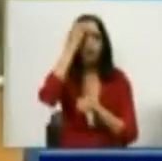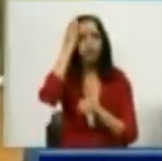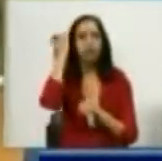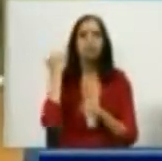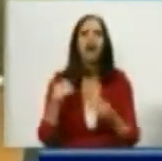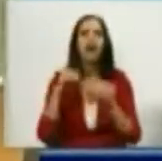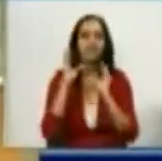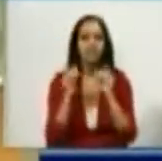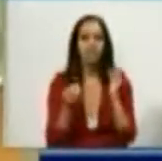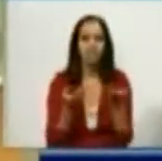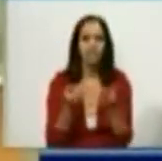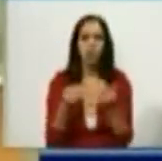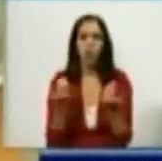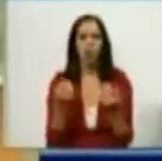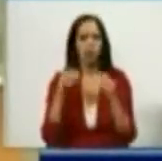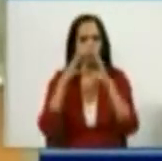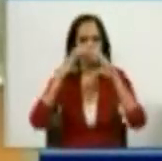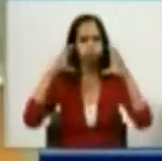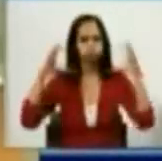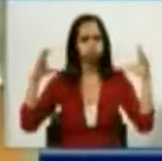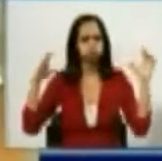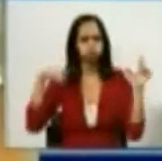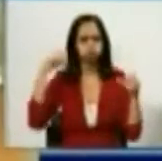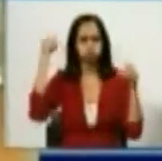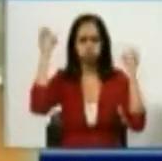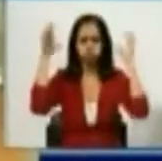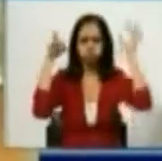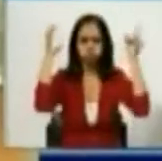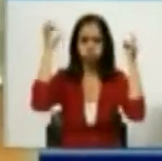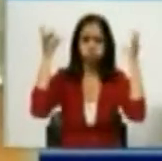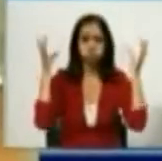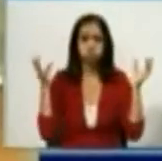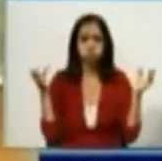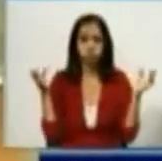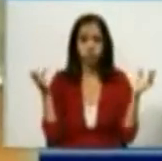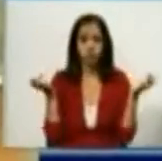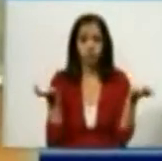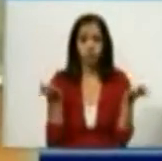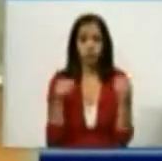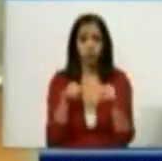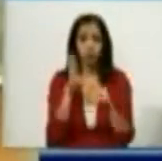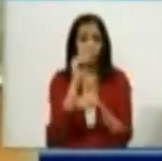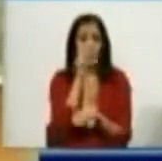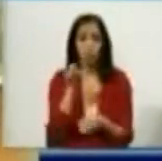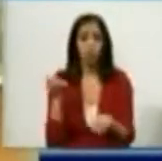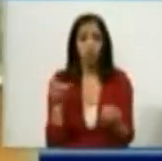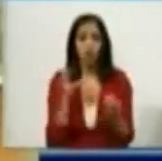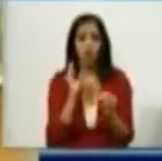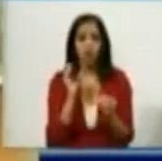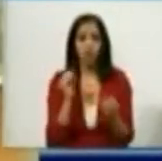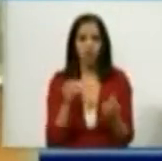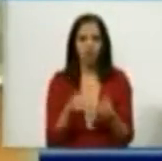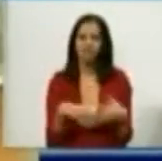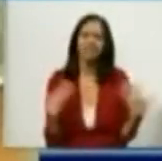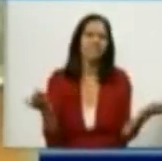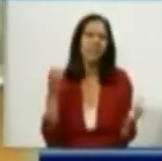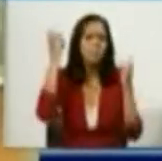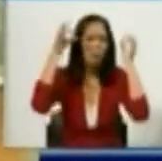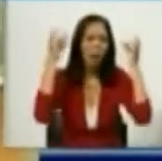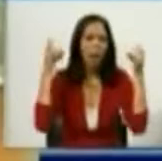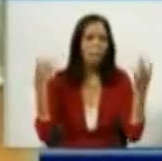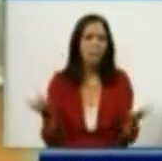con cortinitas de humo con potes de humo con Consigna qué excusas se van a